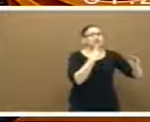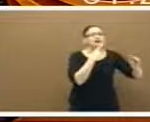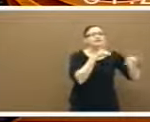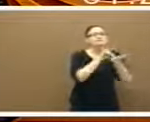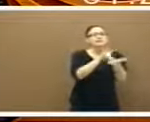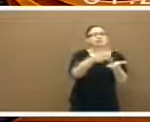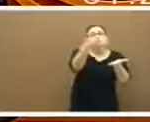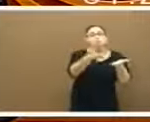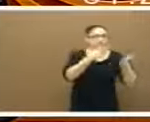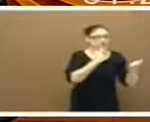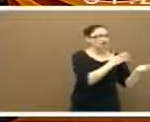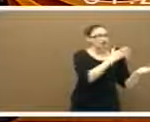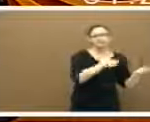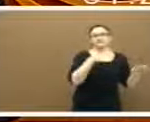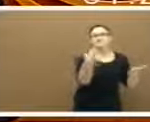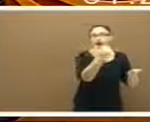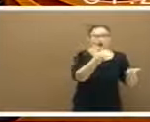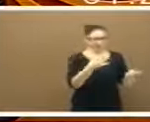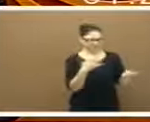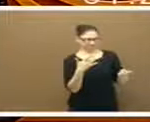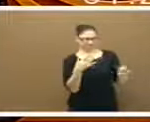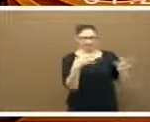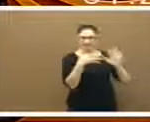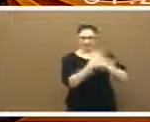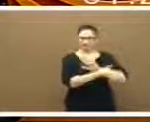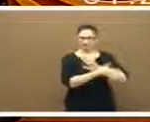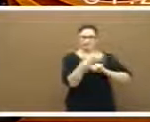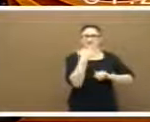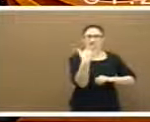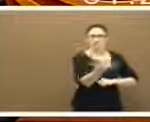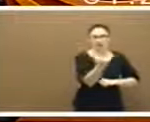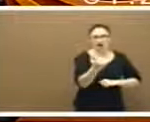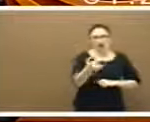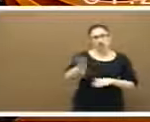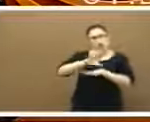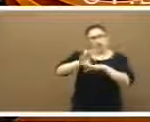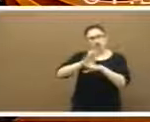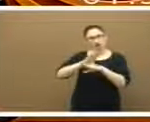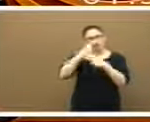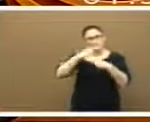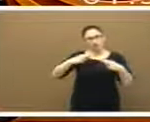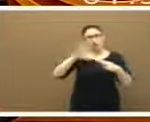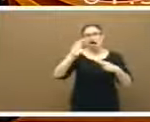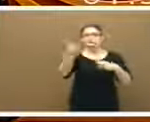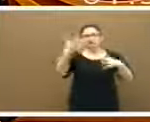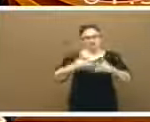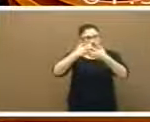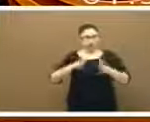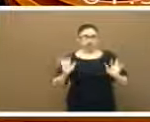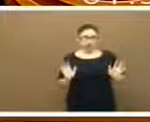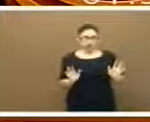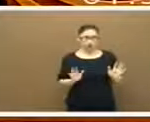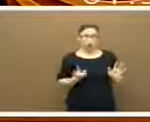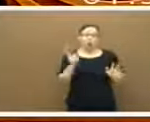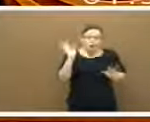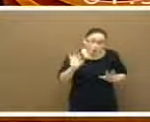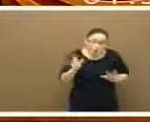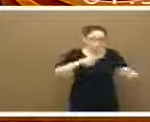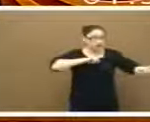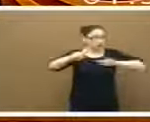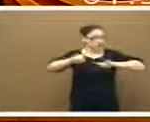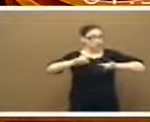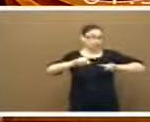esenciales que pondrían en riesgo el normal funcionamiento de la Consejería de Administración Pública, en concreto el funcionamiento normal de la Dirección General de